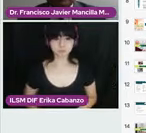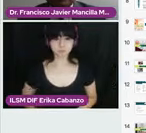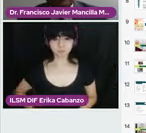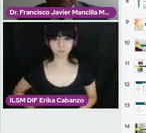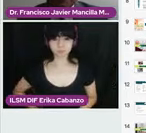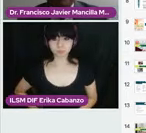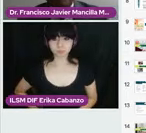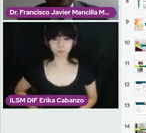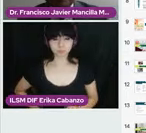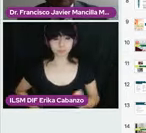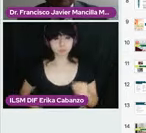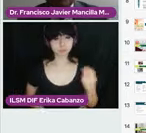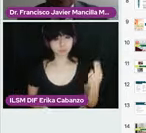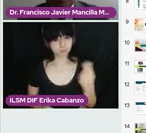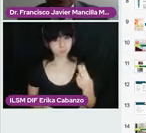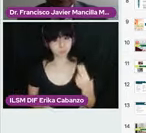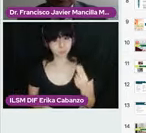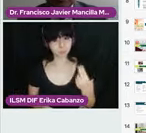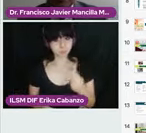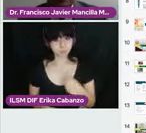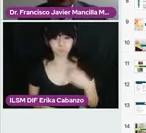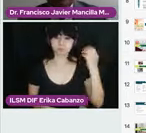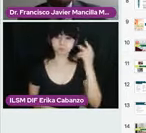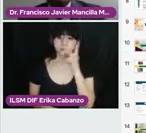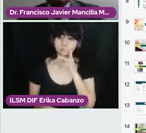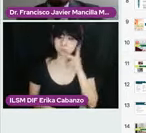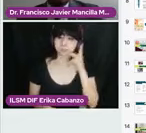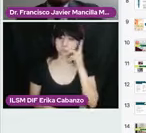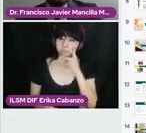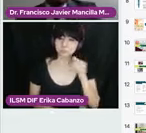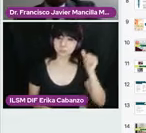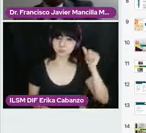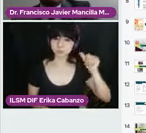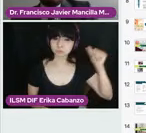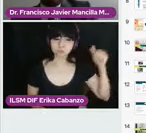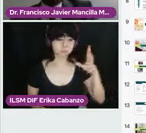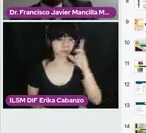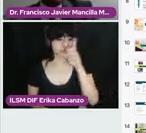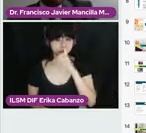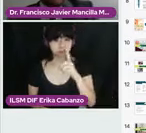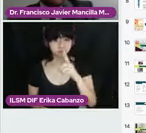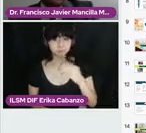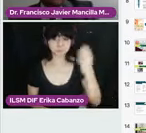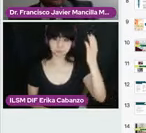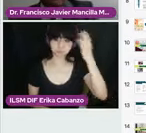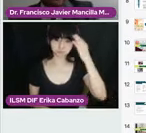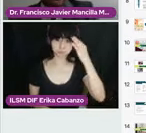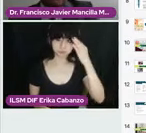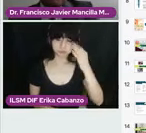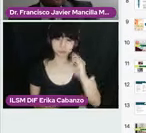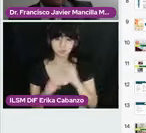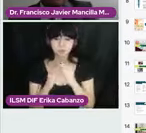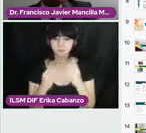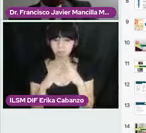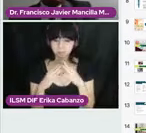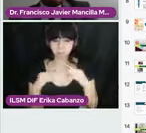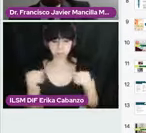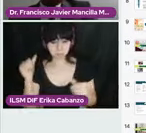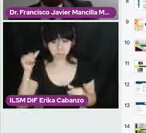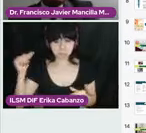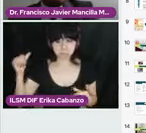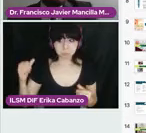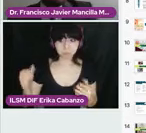Es imprescindible realizar un estudio de audición, ¿sí? Para identificar qué tipo de pérdida auditiva presenta el paciente, si